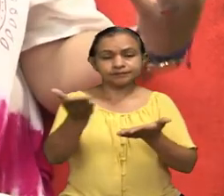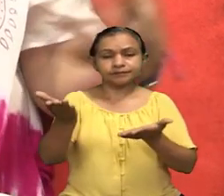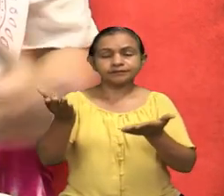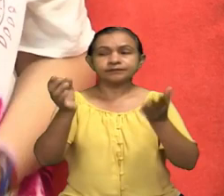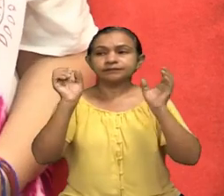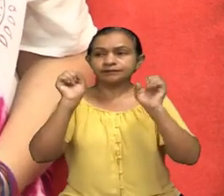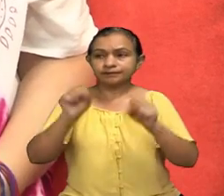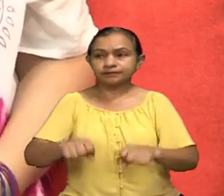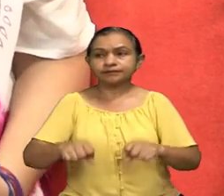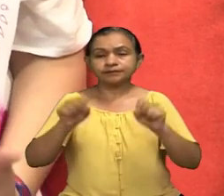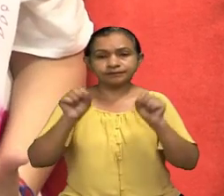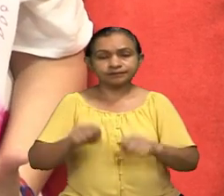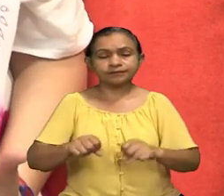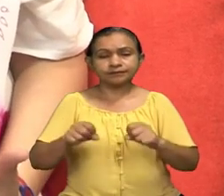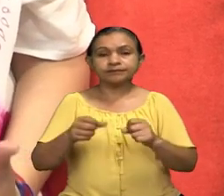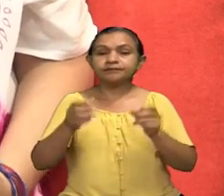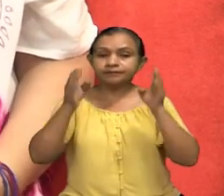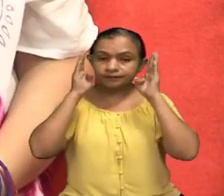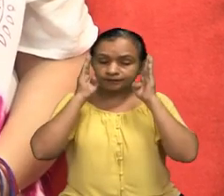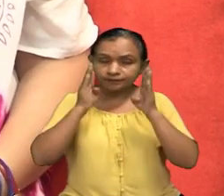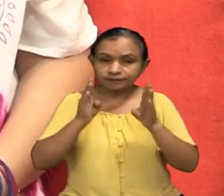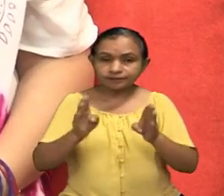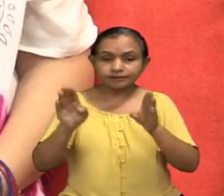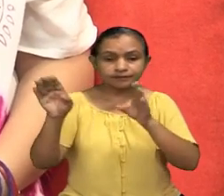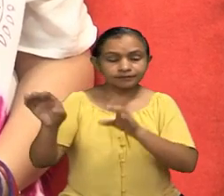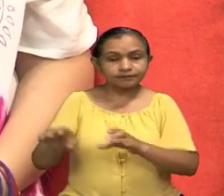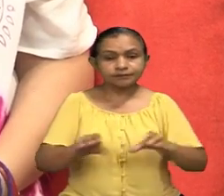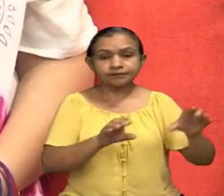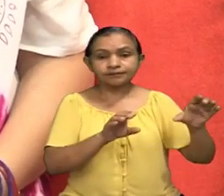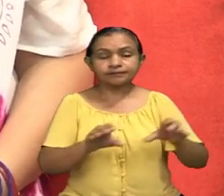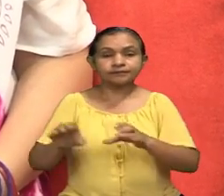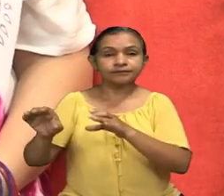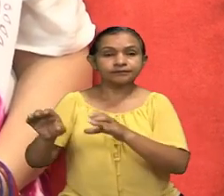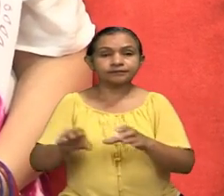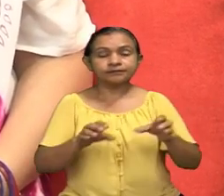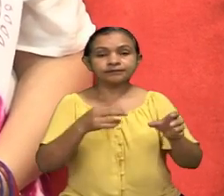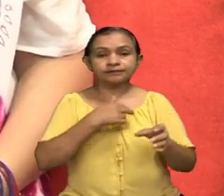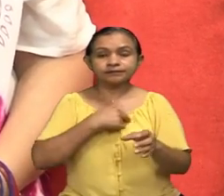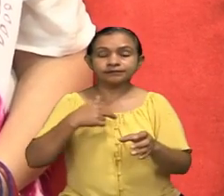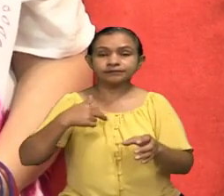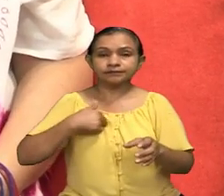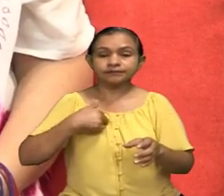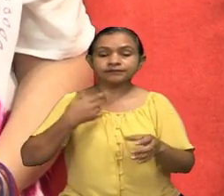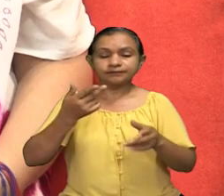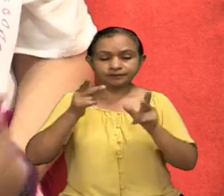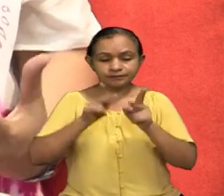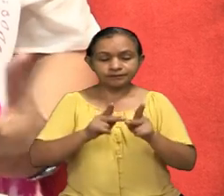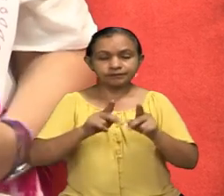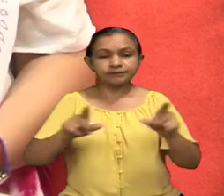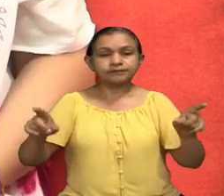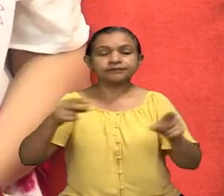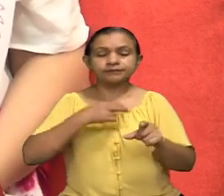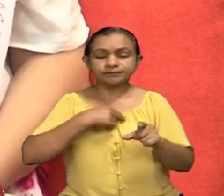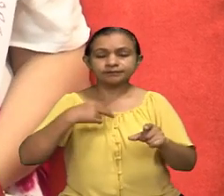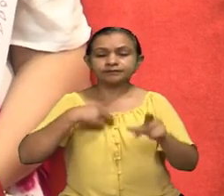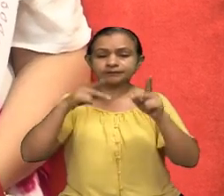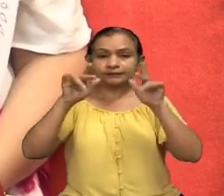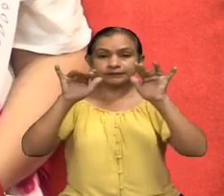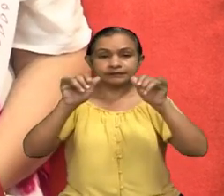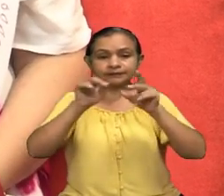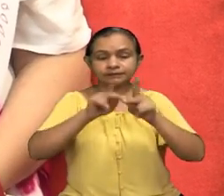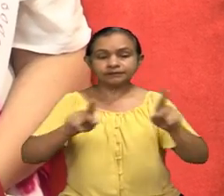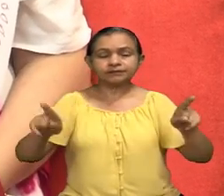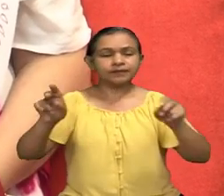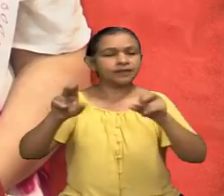que le den cobertura a estas actividades que estamos planificando, que están planificadas a